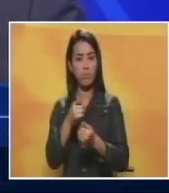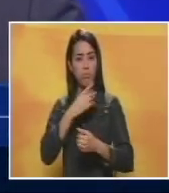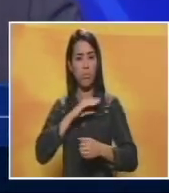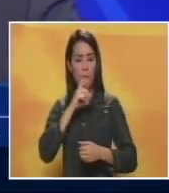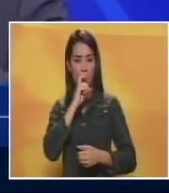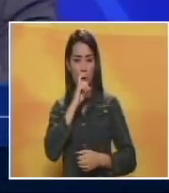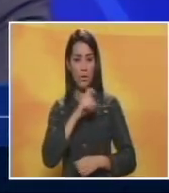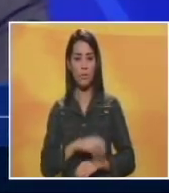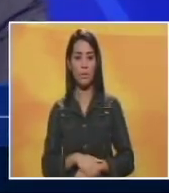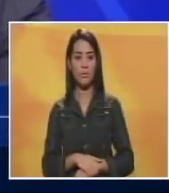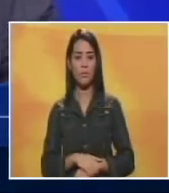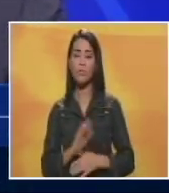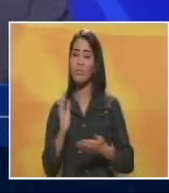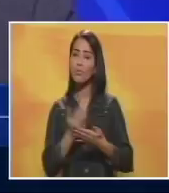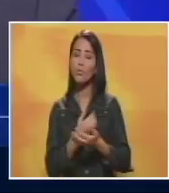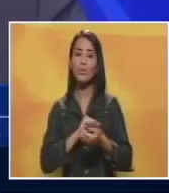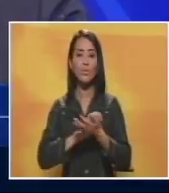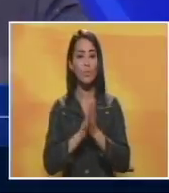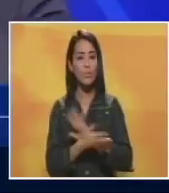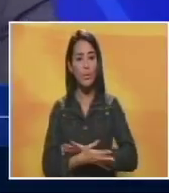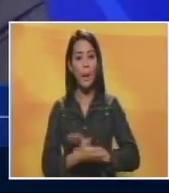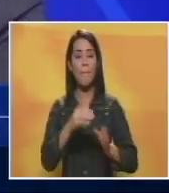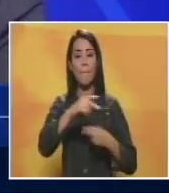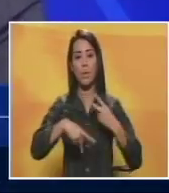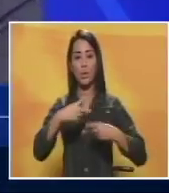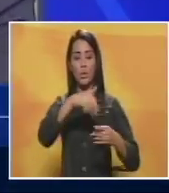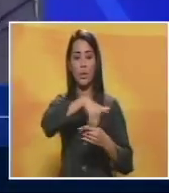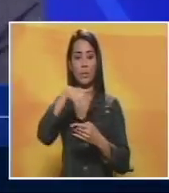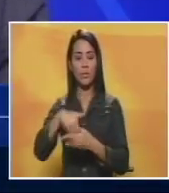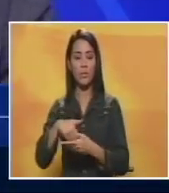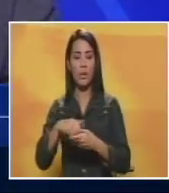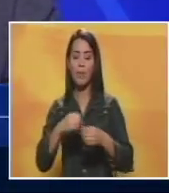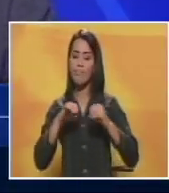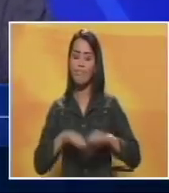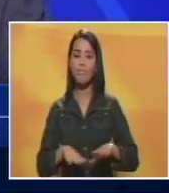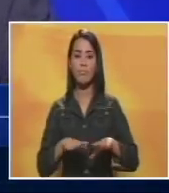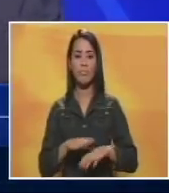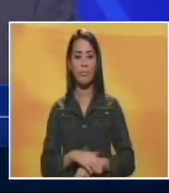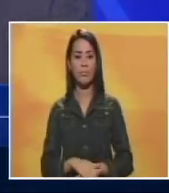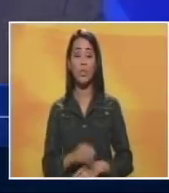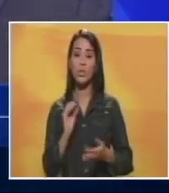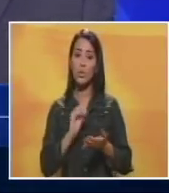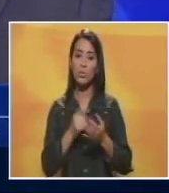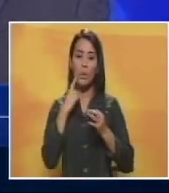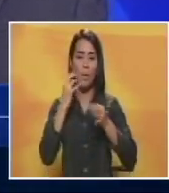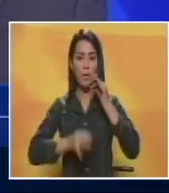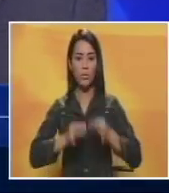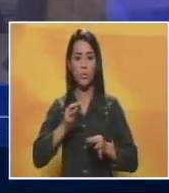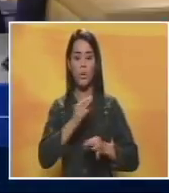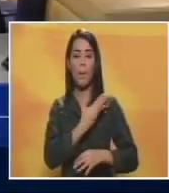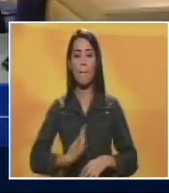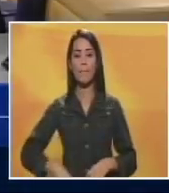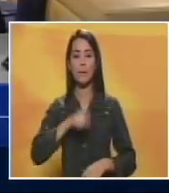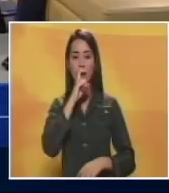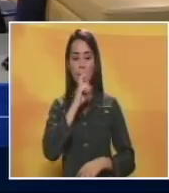para anular el proceso electoral, anular esa candidatura y empezar un antejuicio de mérito contra el señor Nicolás